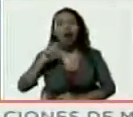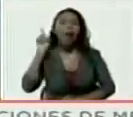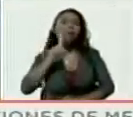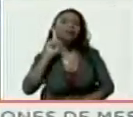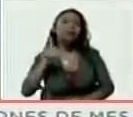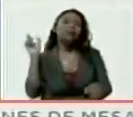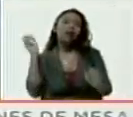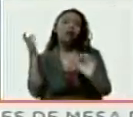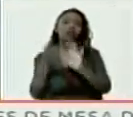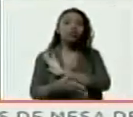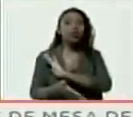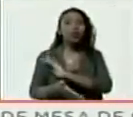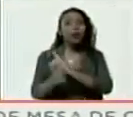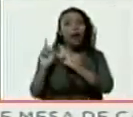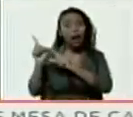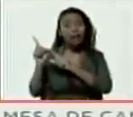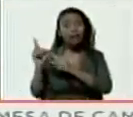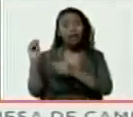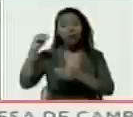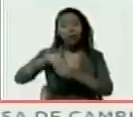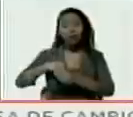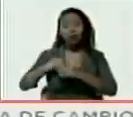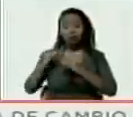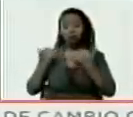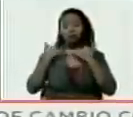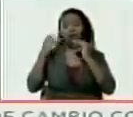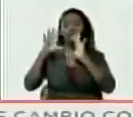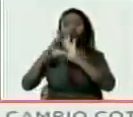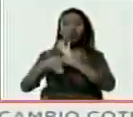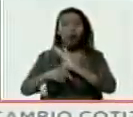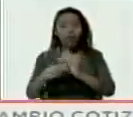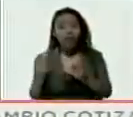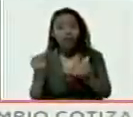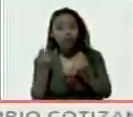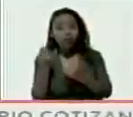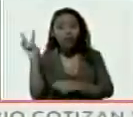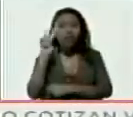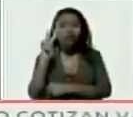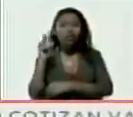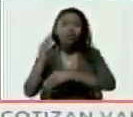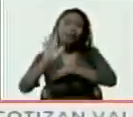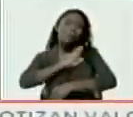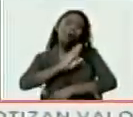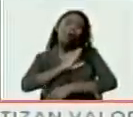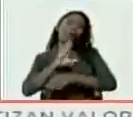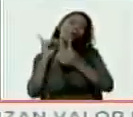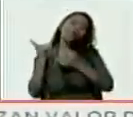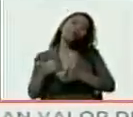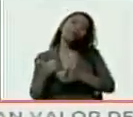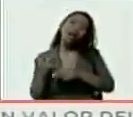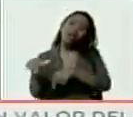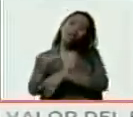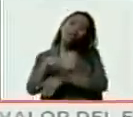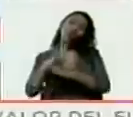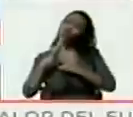operación de ingente robo de recursos de Venezuela que se está apropiando. Eso es todo.